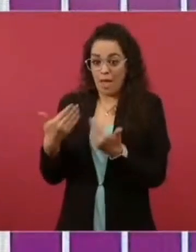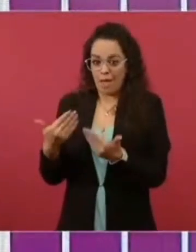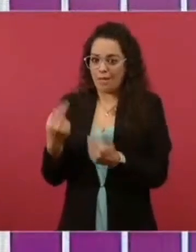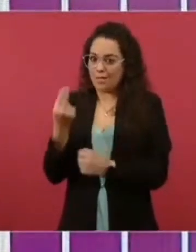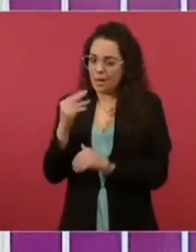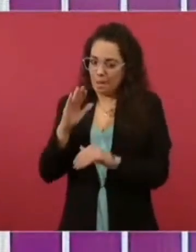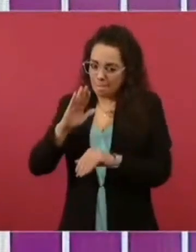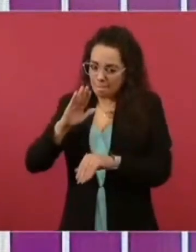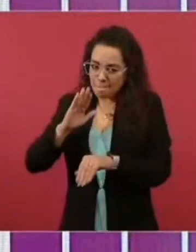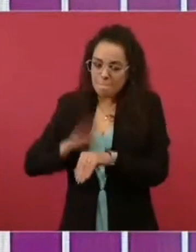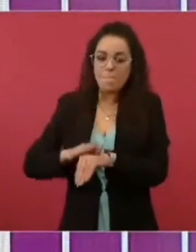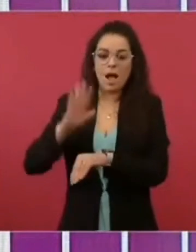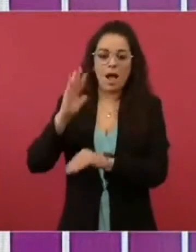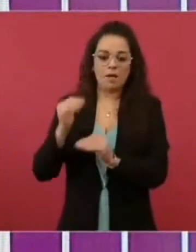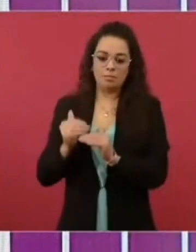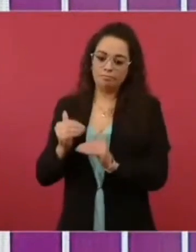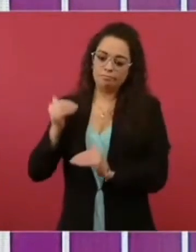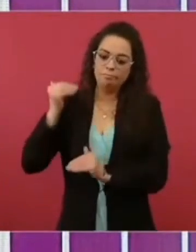algo hacia adelante.